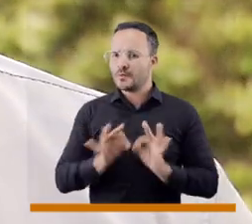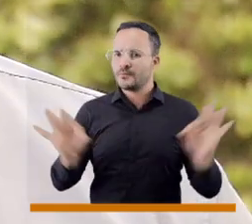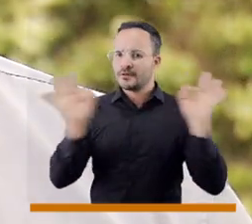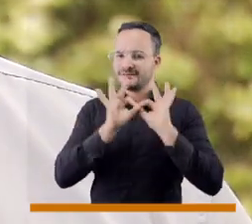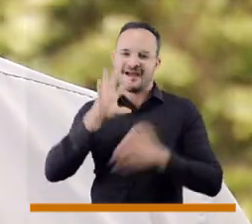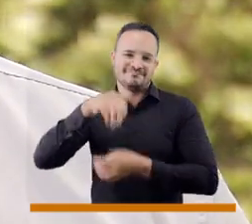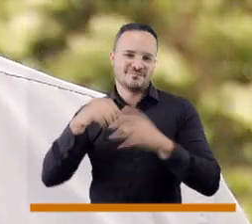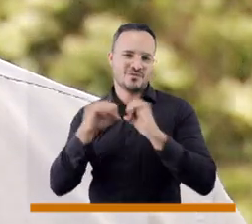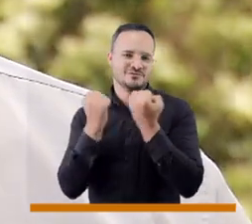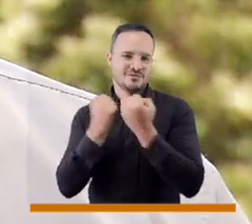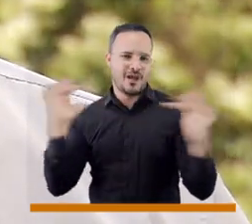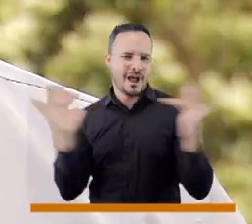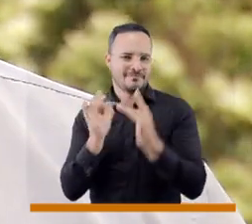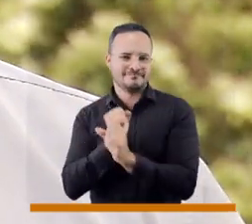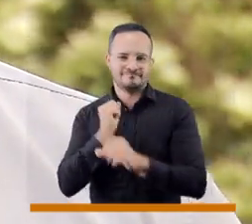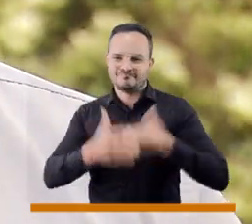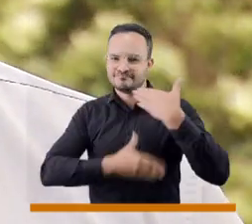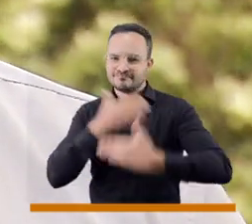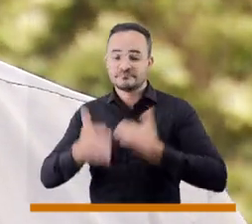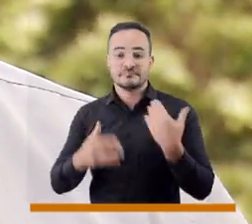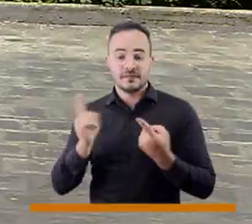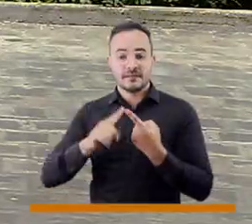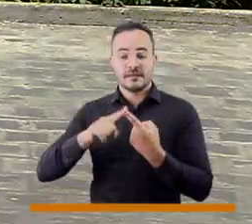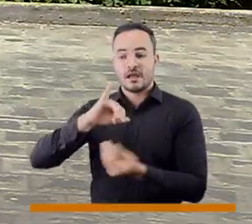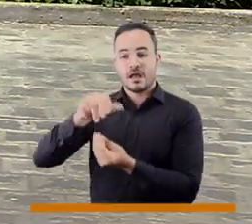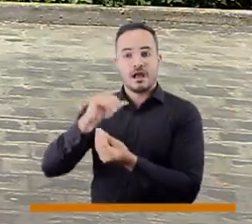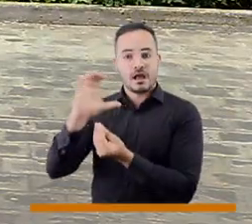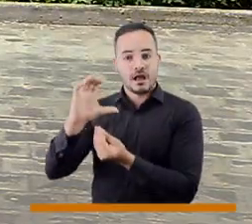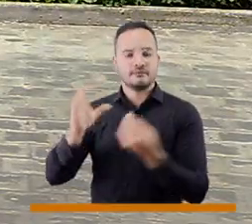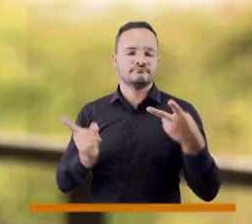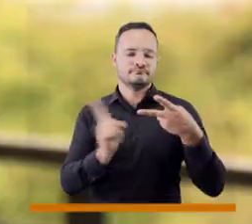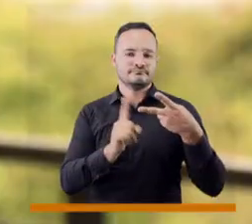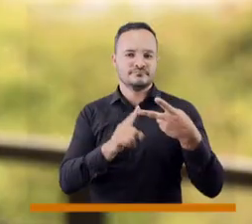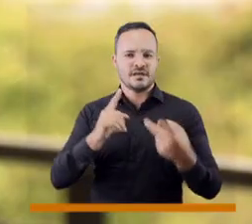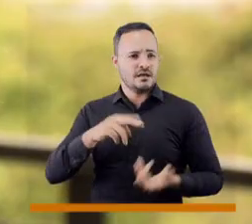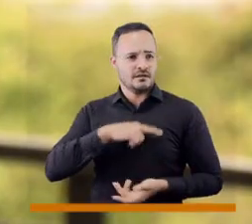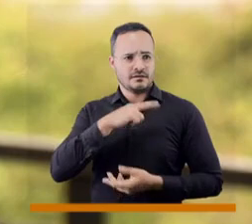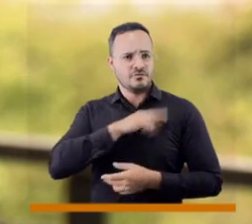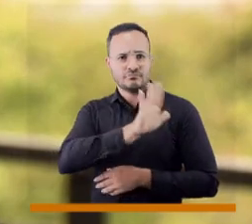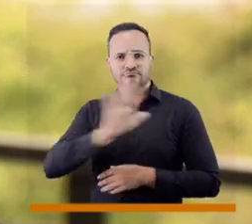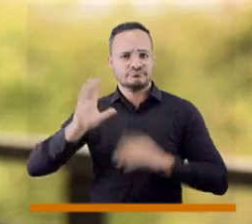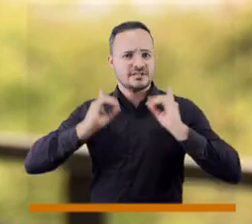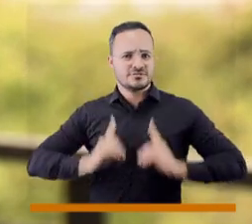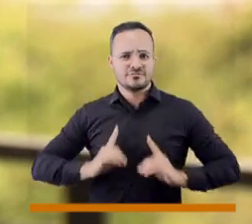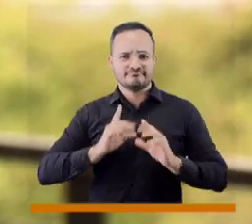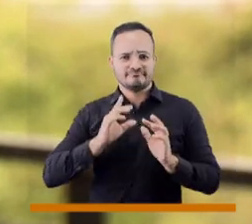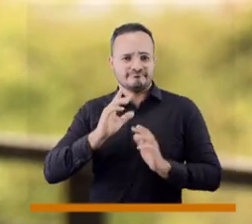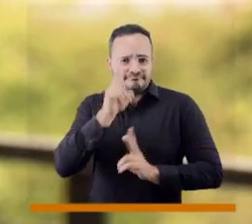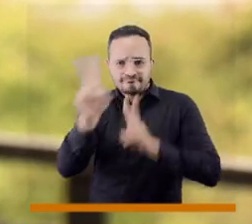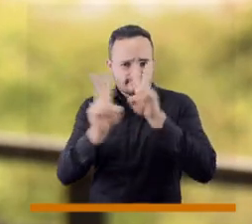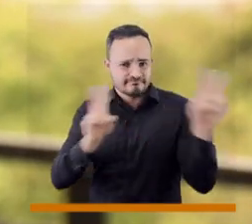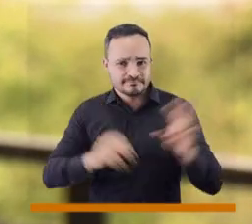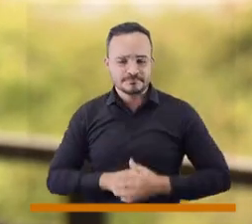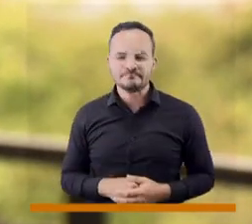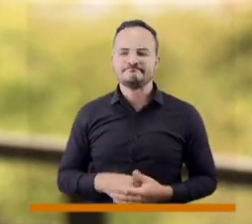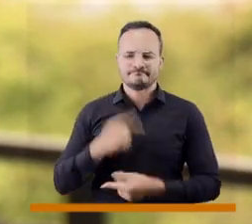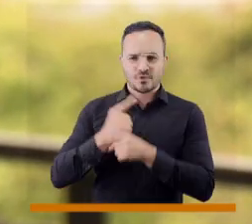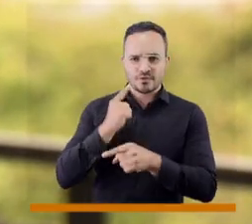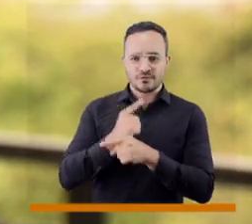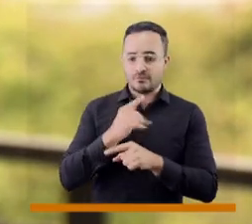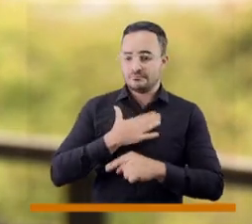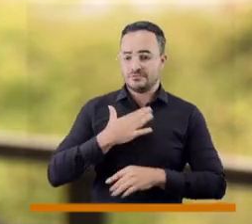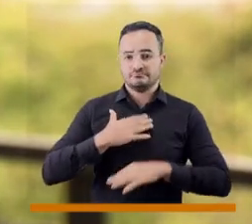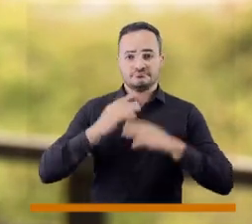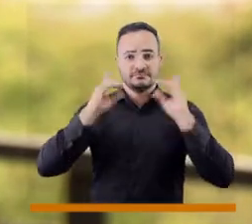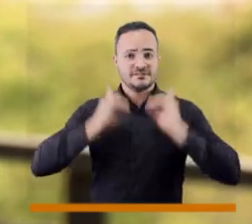Consejo, que es la libertad religiosa y las juntas de acción comunal. Y a propósito del primer tema, concejal, el de la libertad